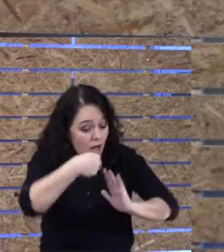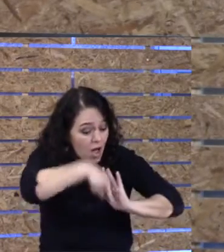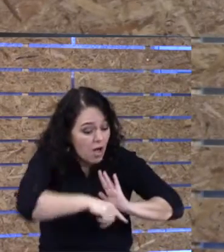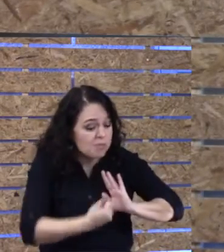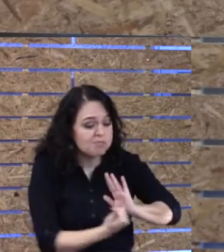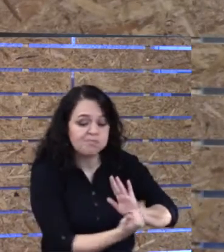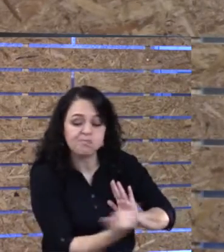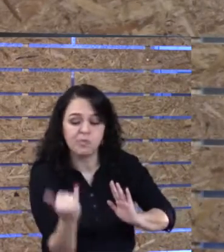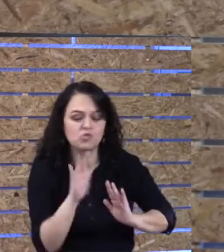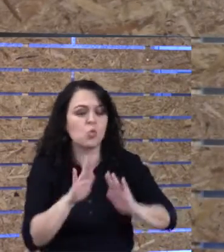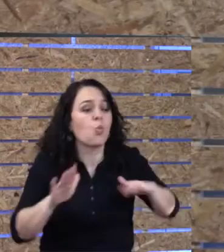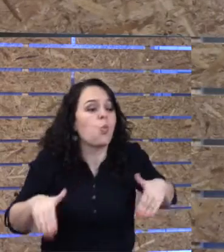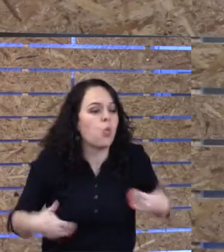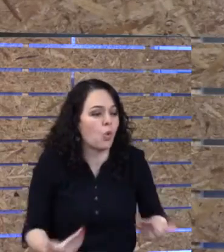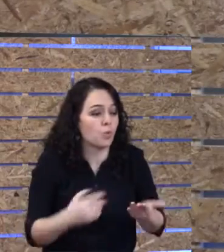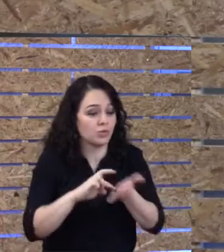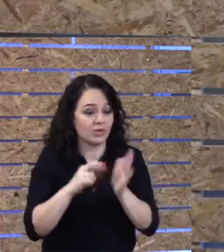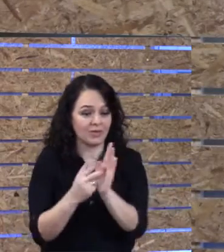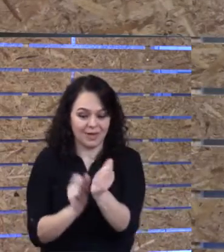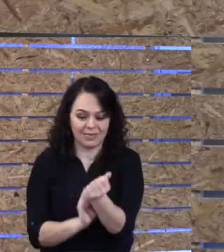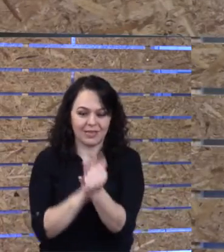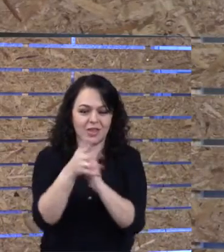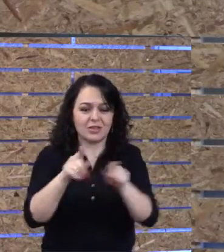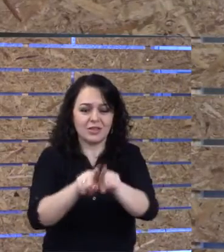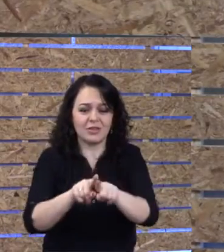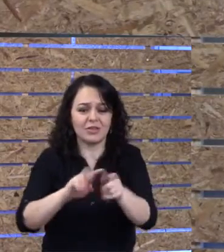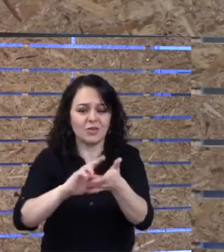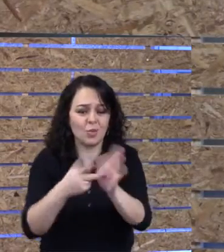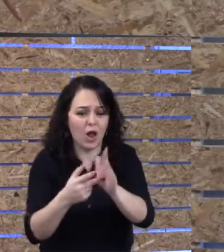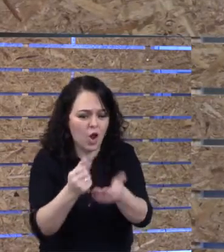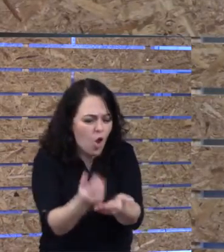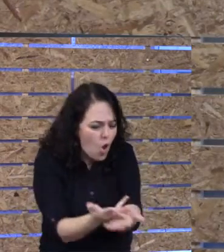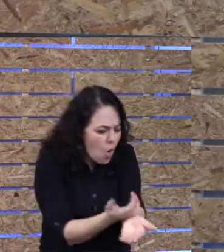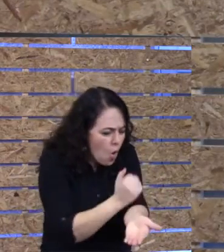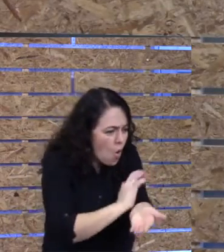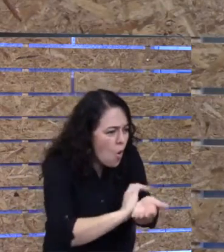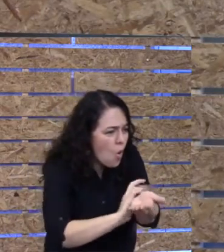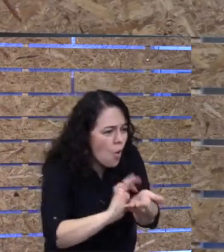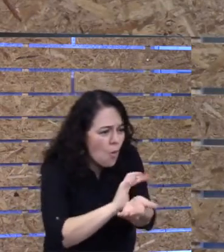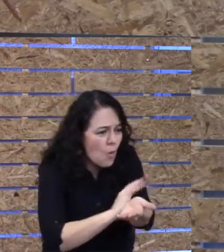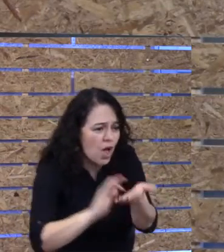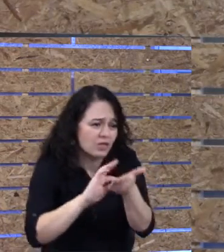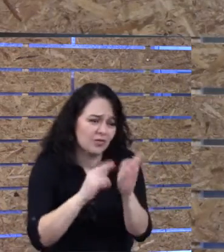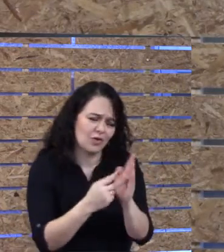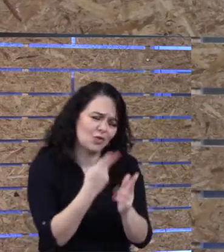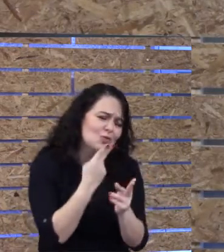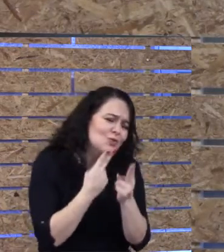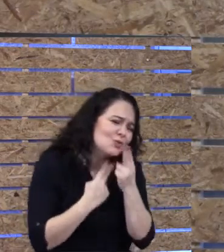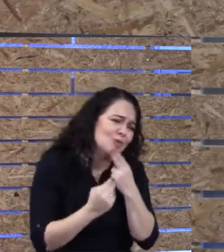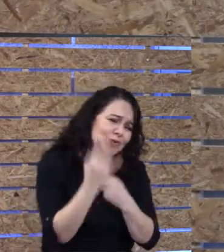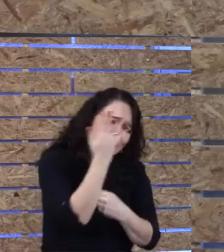favor, que la descripción de oveja es una descripción tierna.